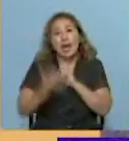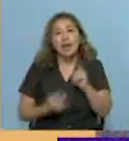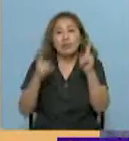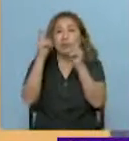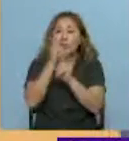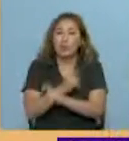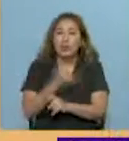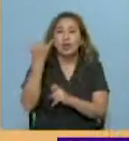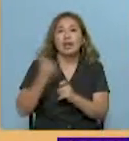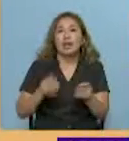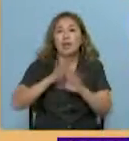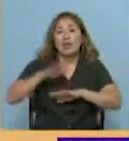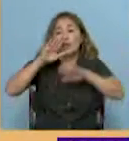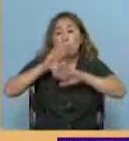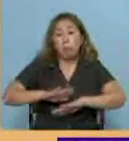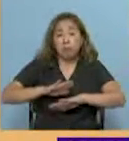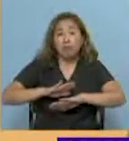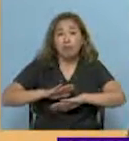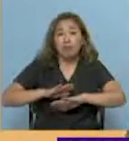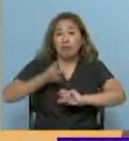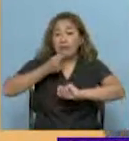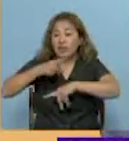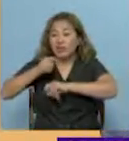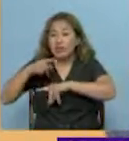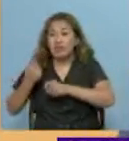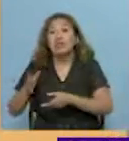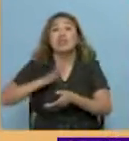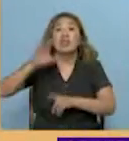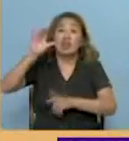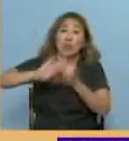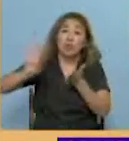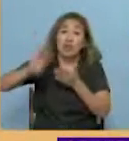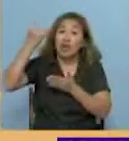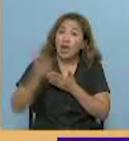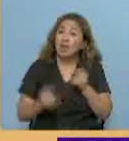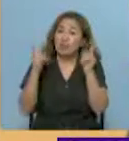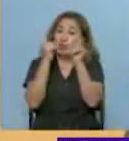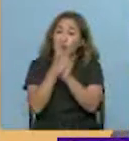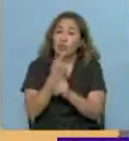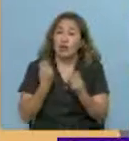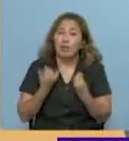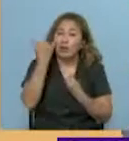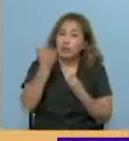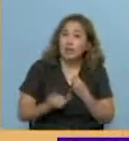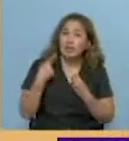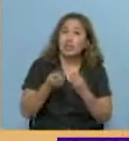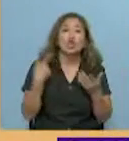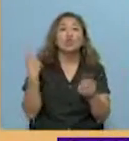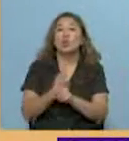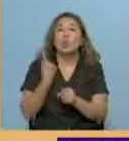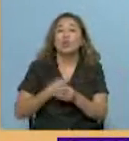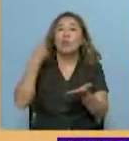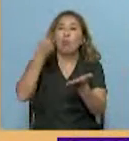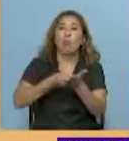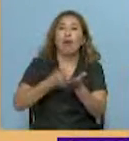productores con la cuestión de los pasivos que están que habían quedando sin pagar y que con una un serio problema de que no lo podamos pagar bajo